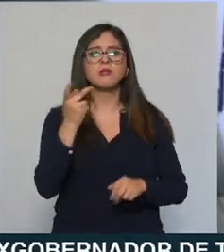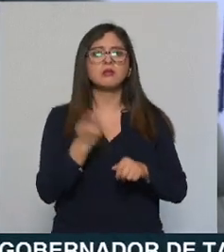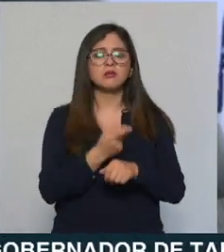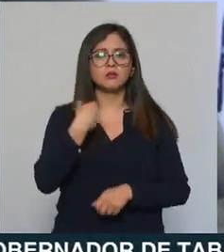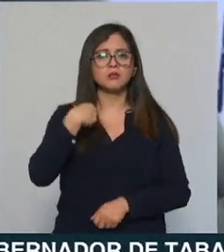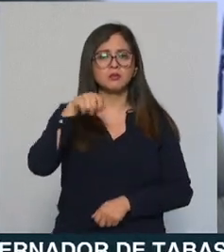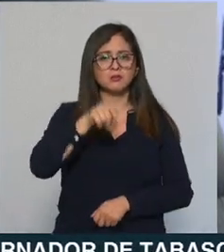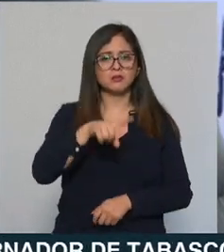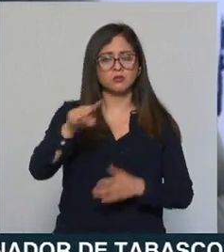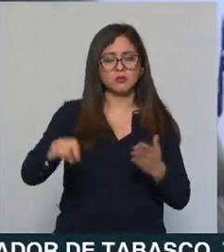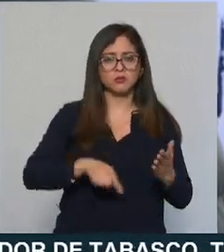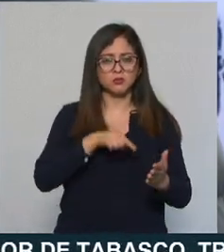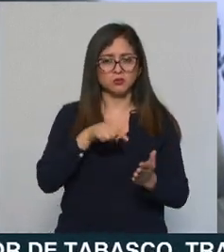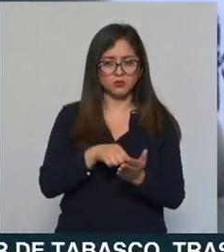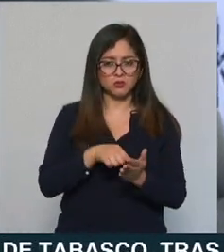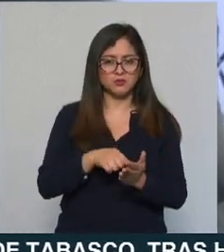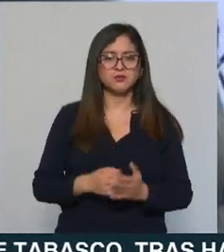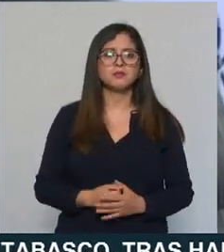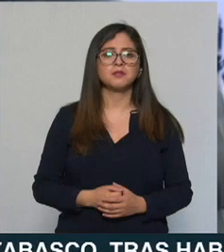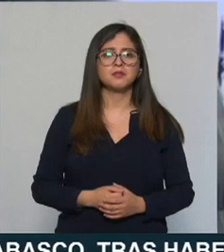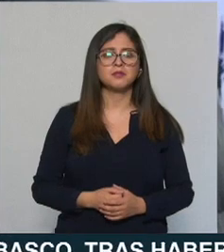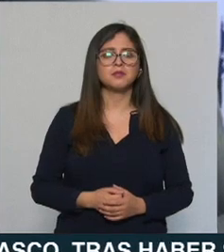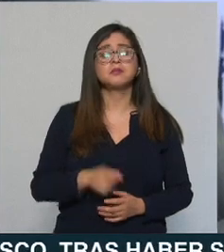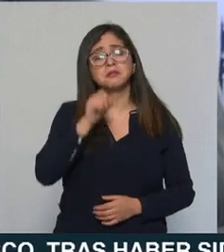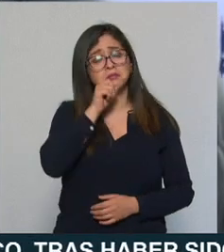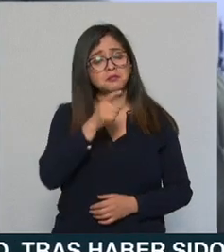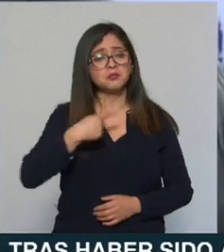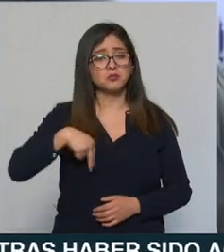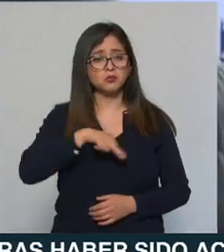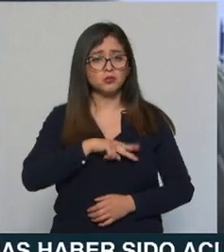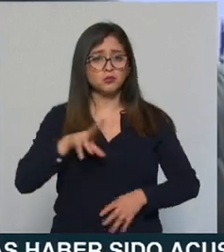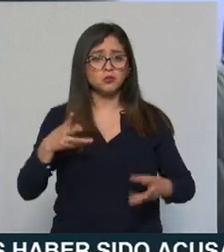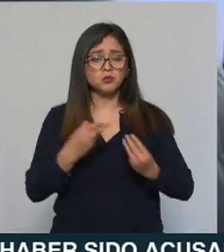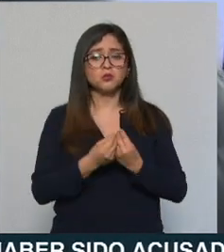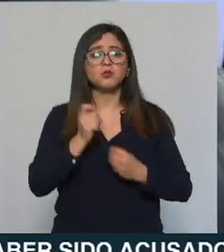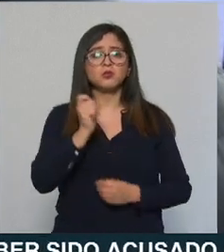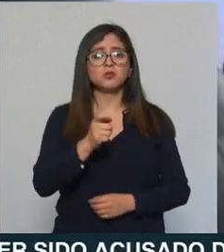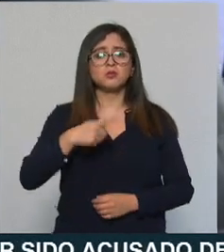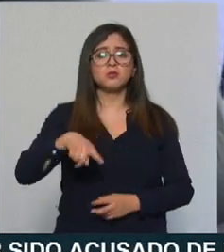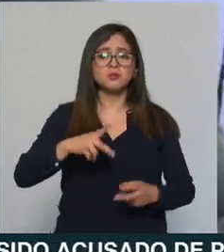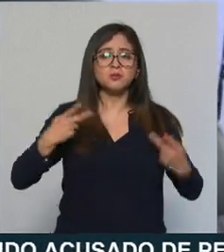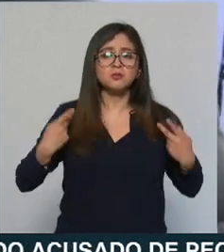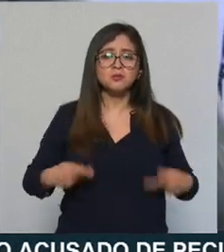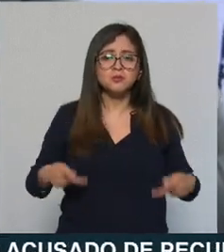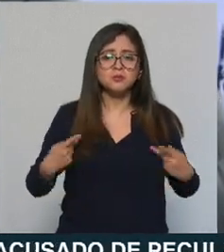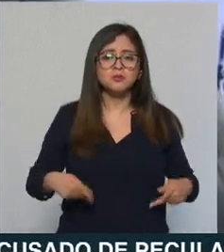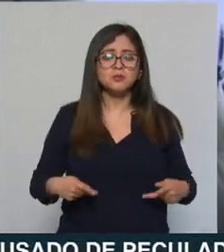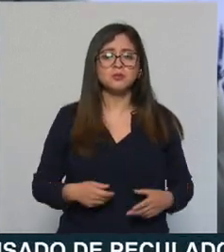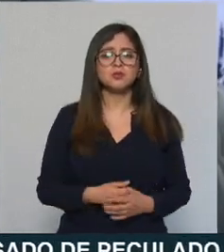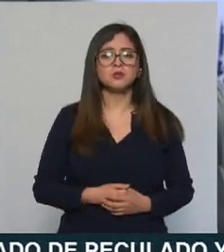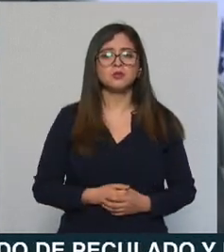Hemos estado precisamente también con las personas de la Secretaría de